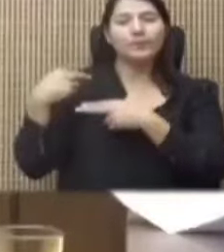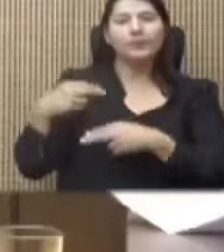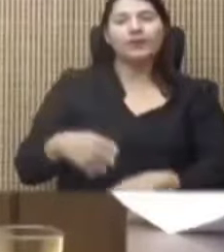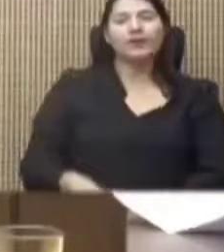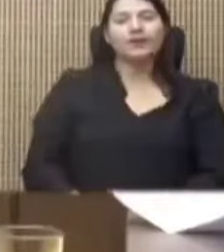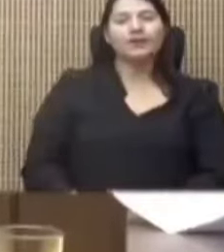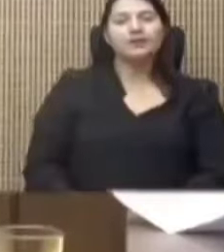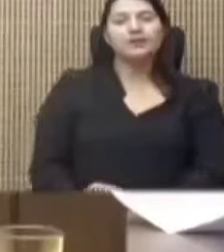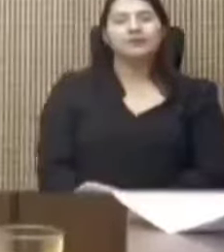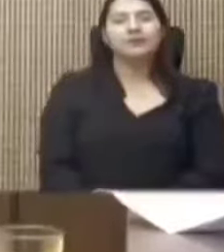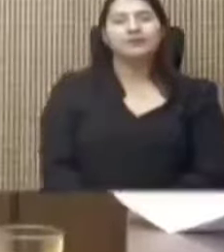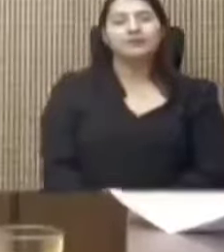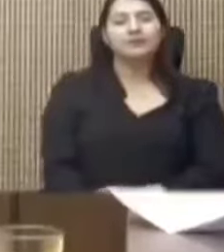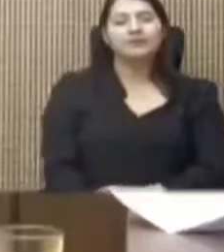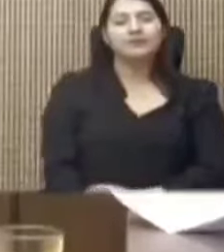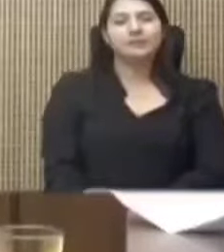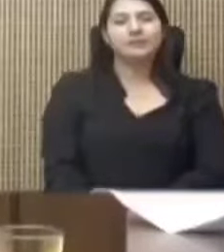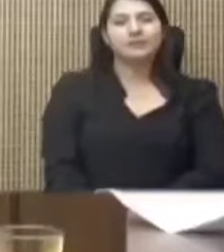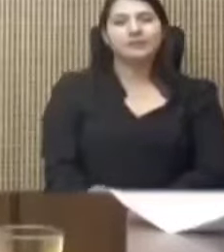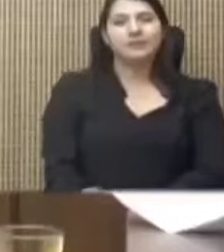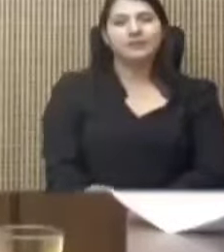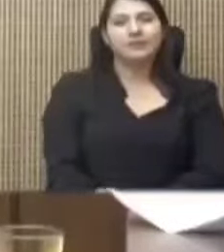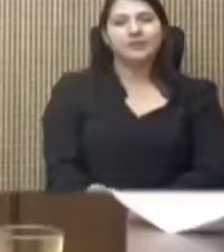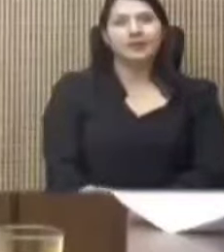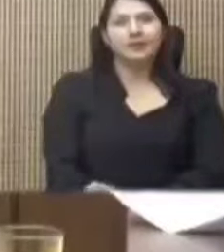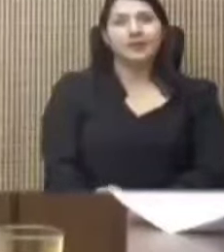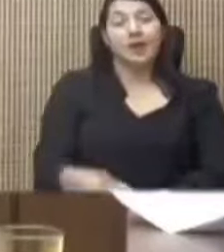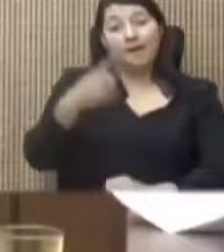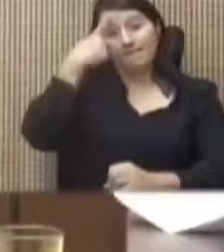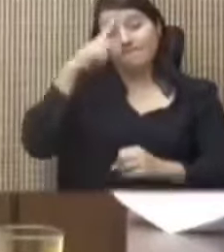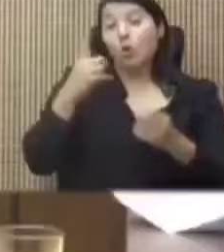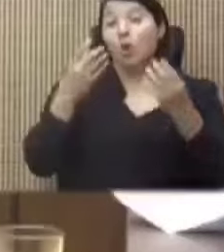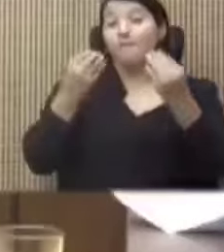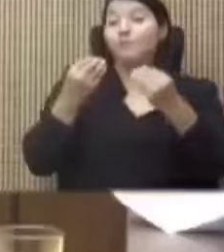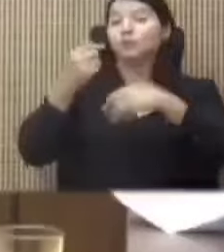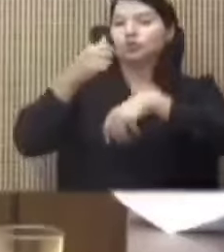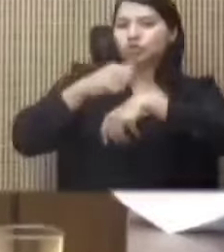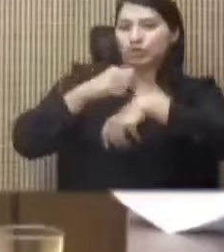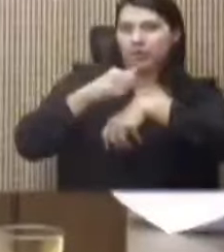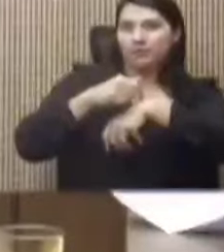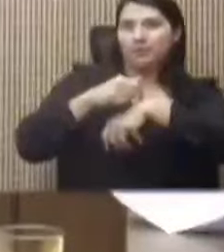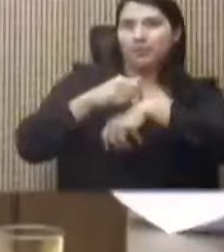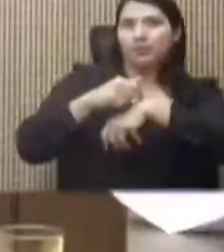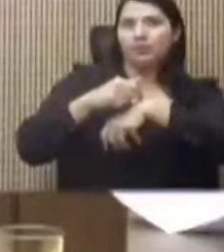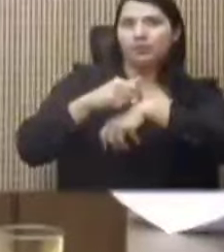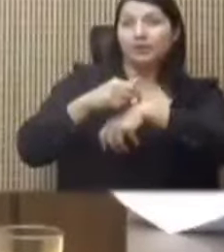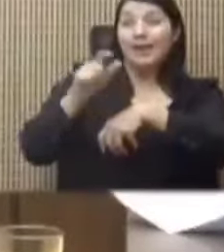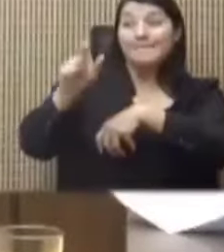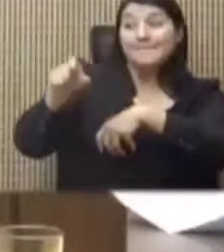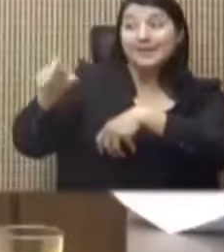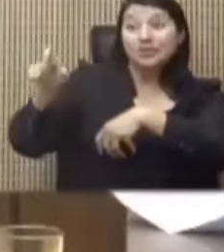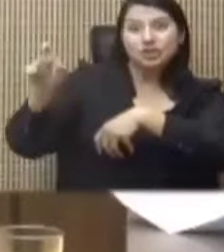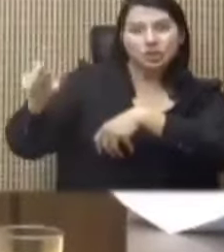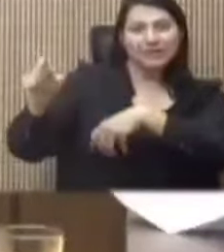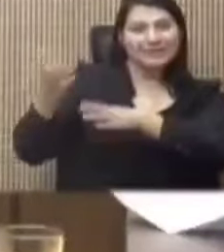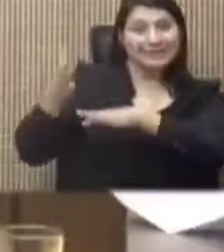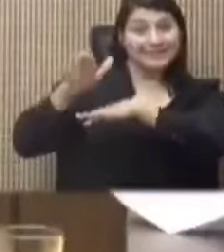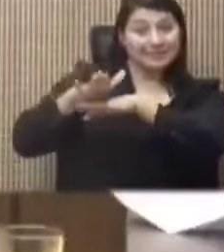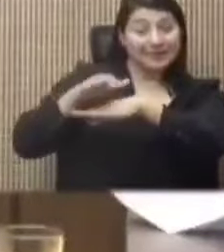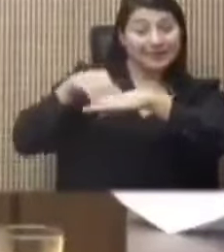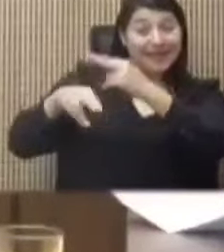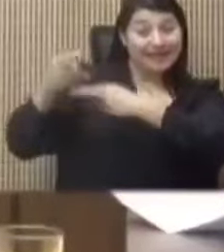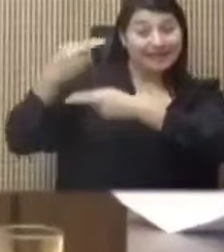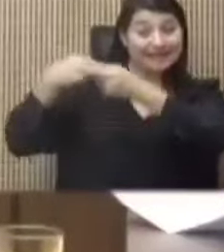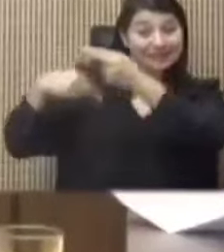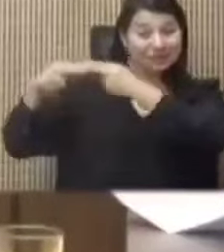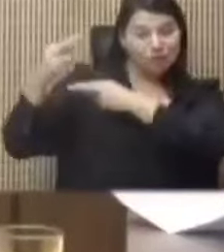que por buena parte del tiempo la historia se había encargado, o la historiografía, los historiadores, se habían encargado de escribir la